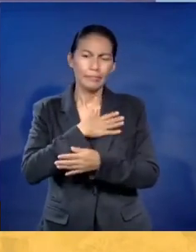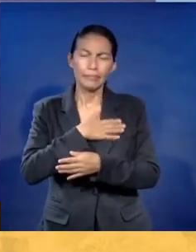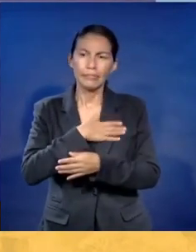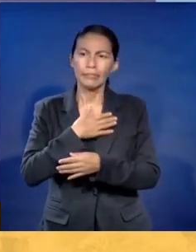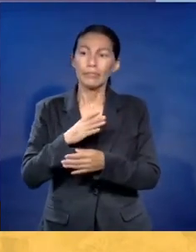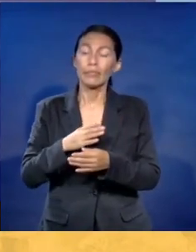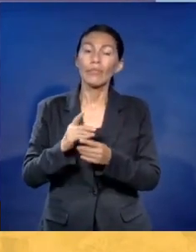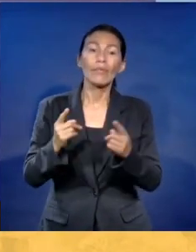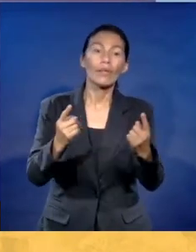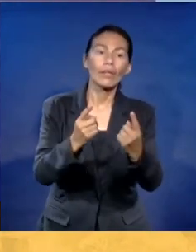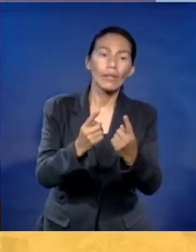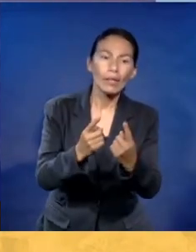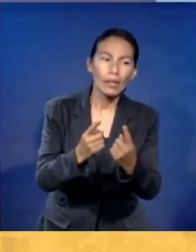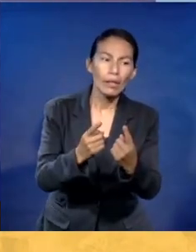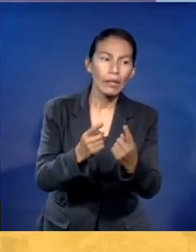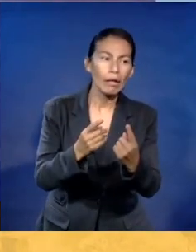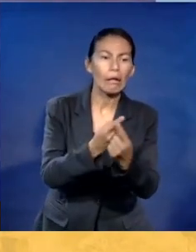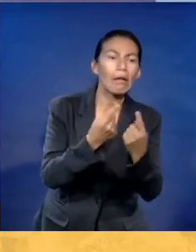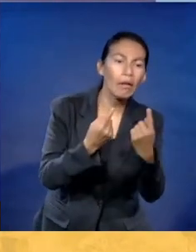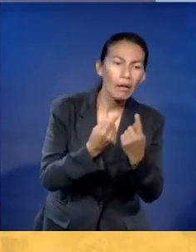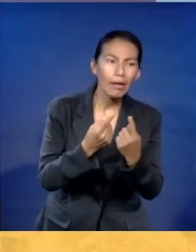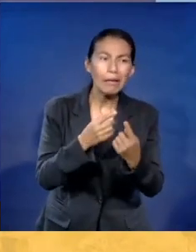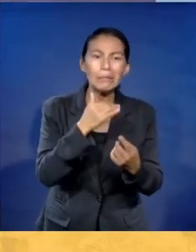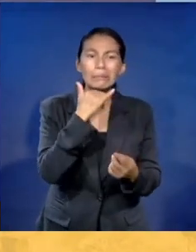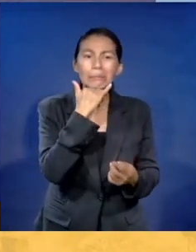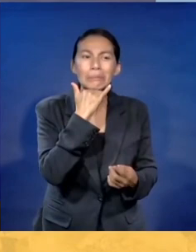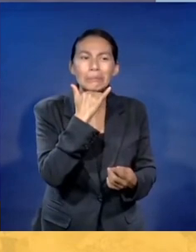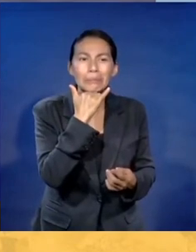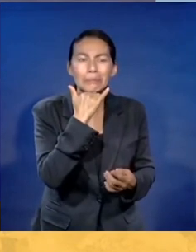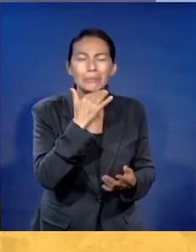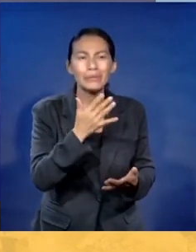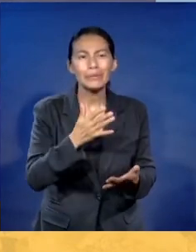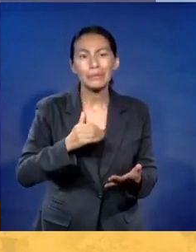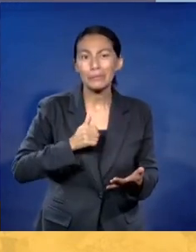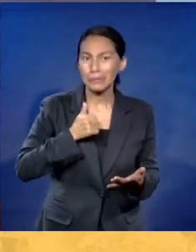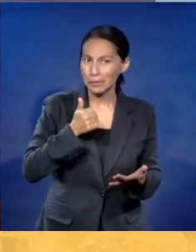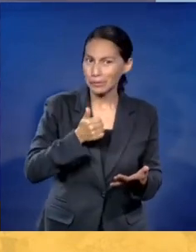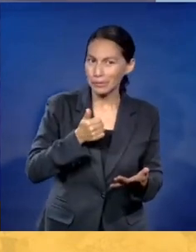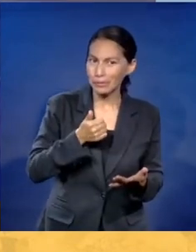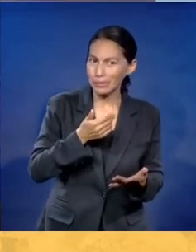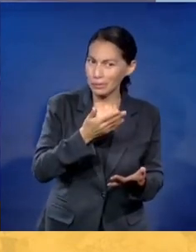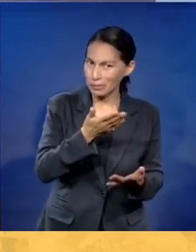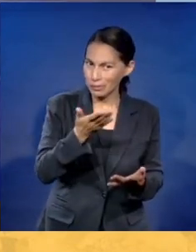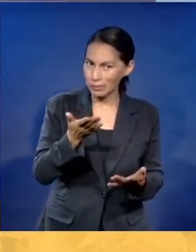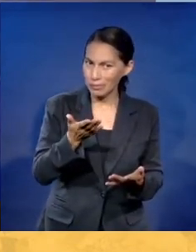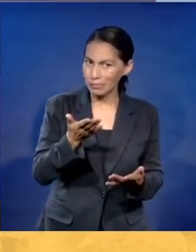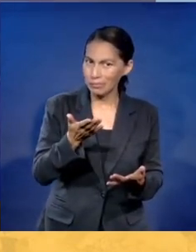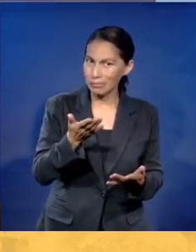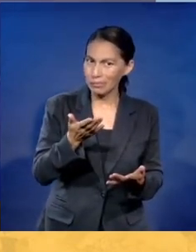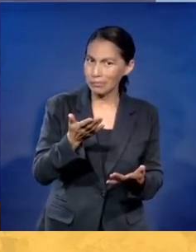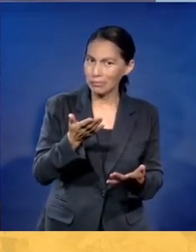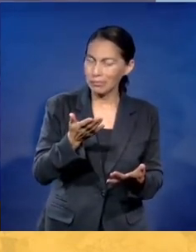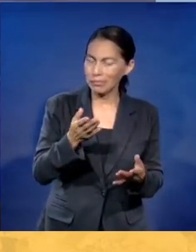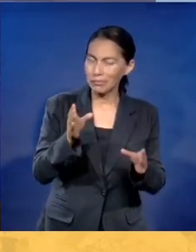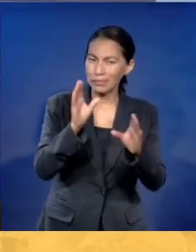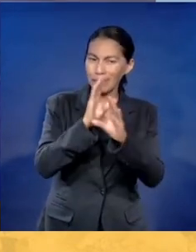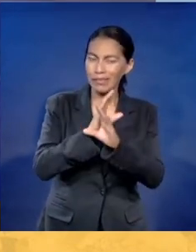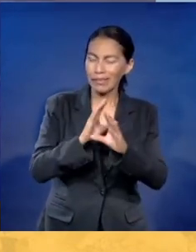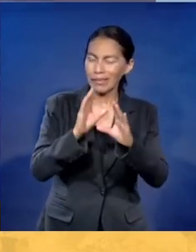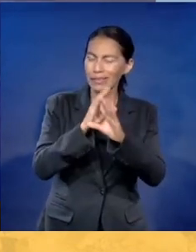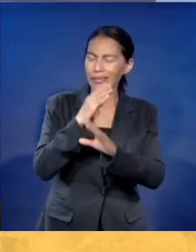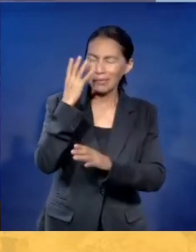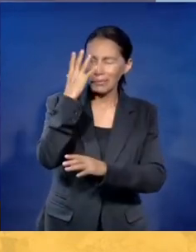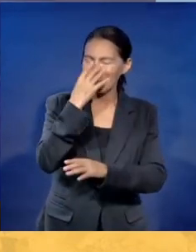ay ay perdón perdón hermana aprovecho para decirle sabe usted canta este